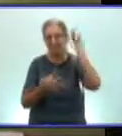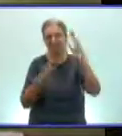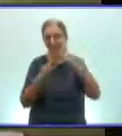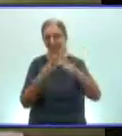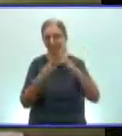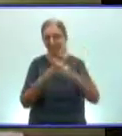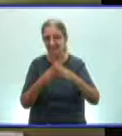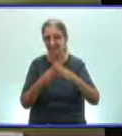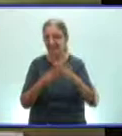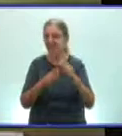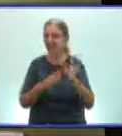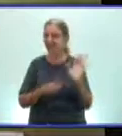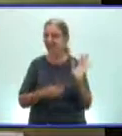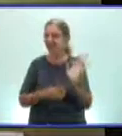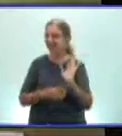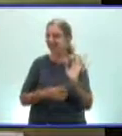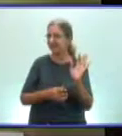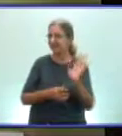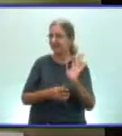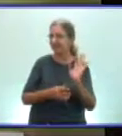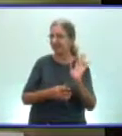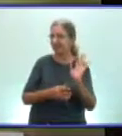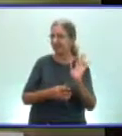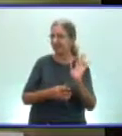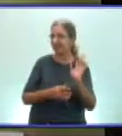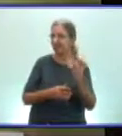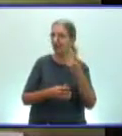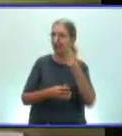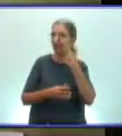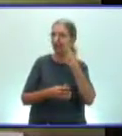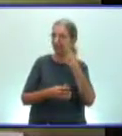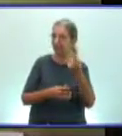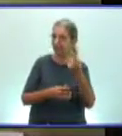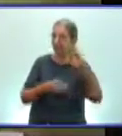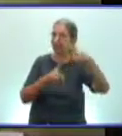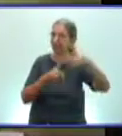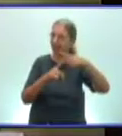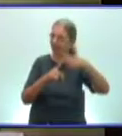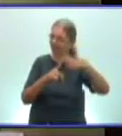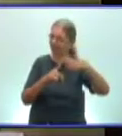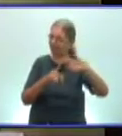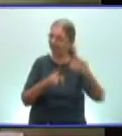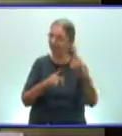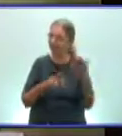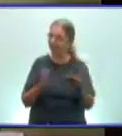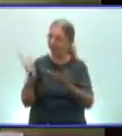Me despido de ustedes hasta un próximo encuentro, orientándoles la tarea.